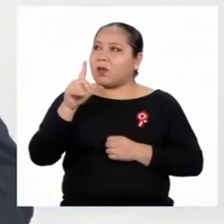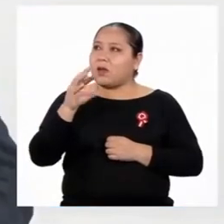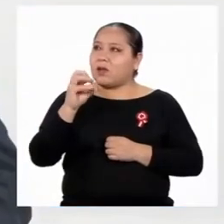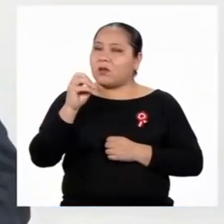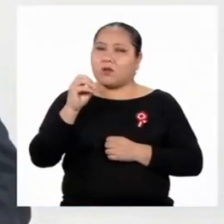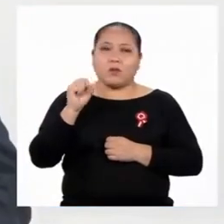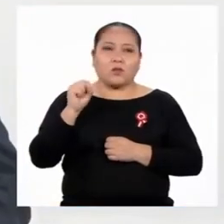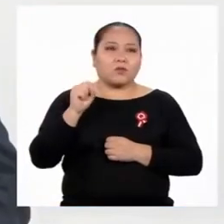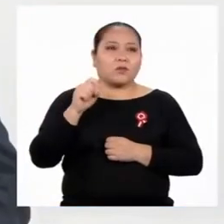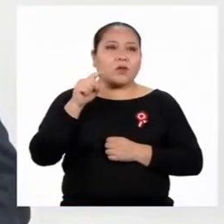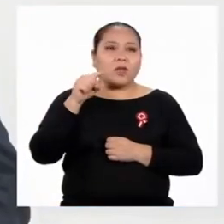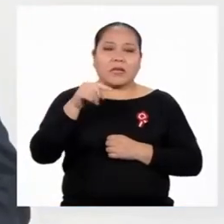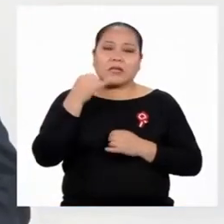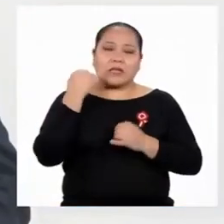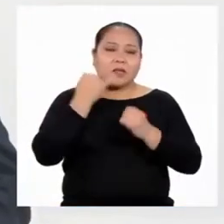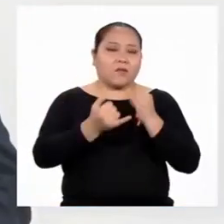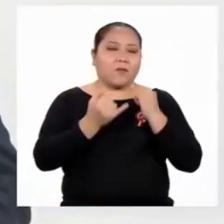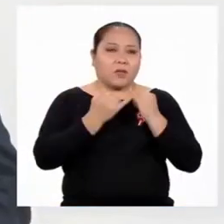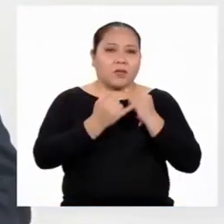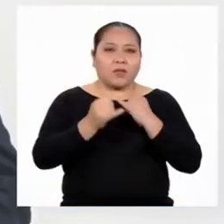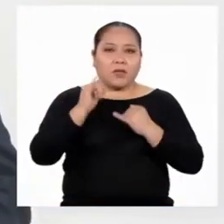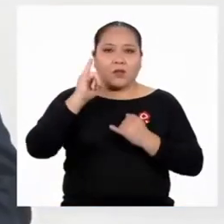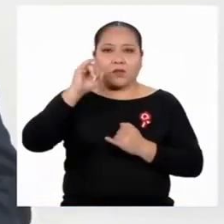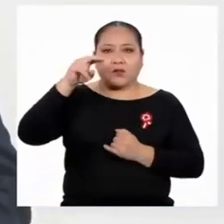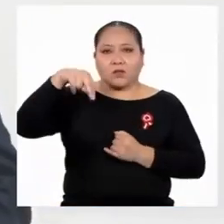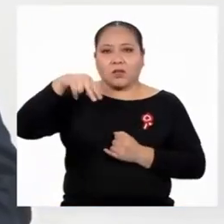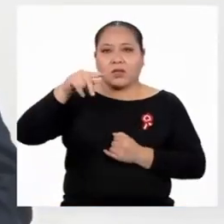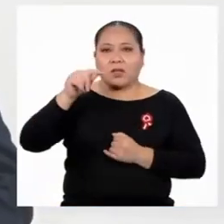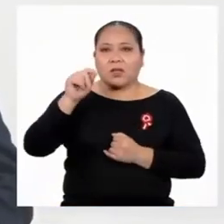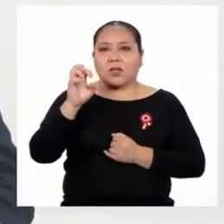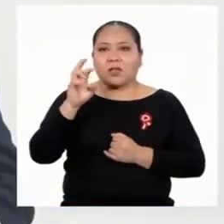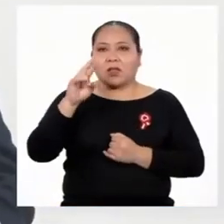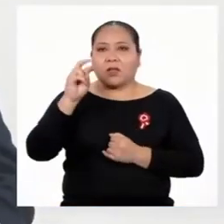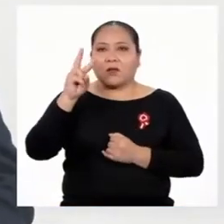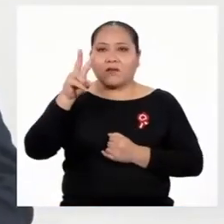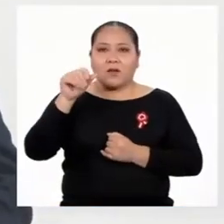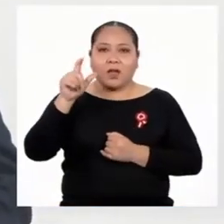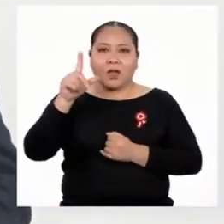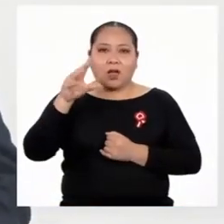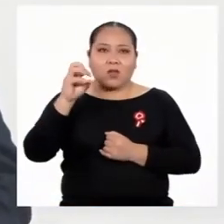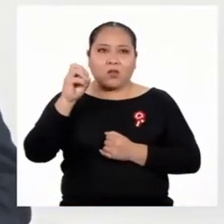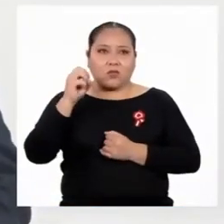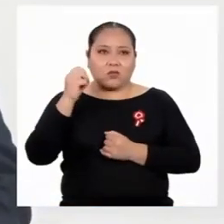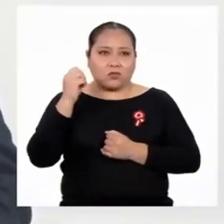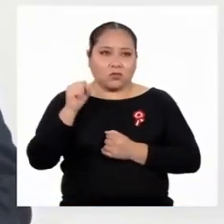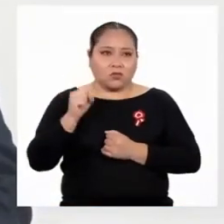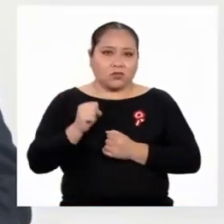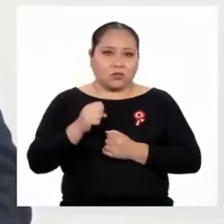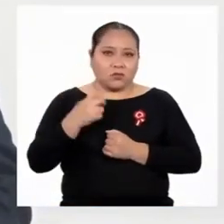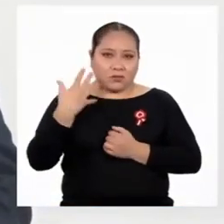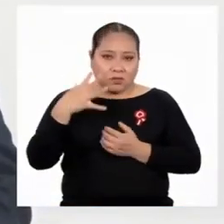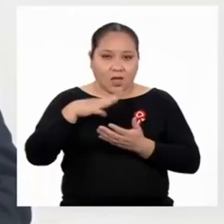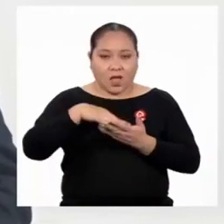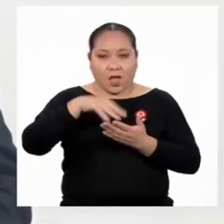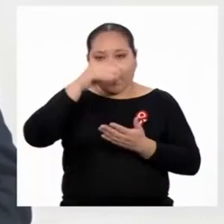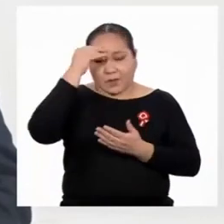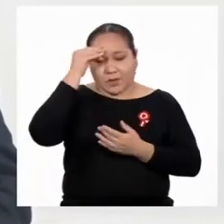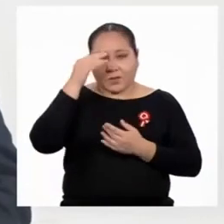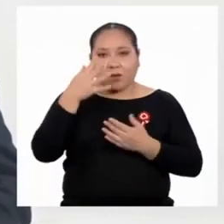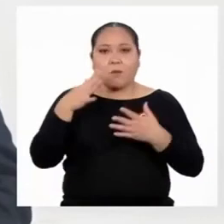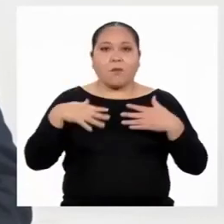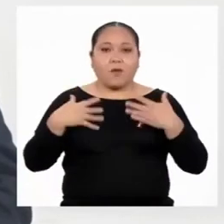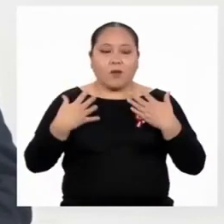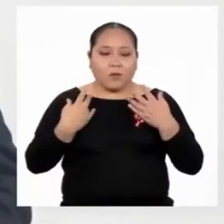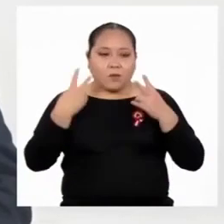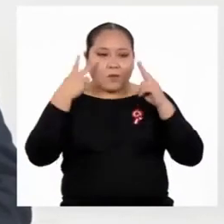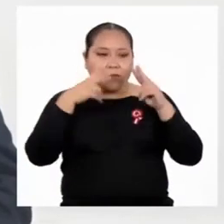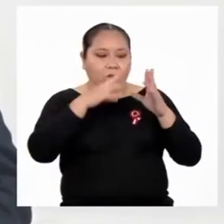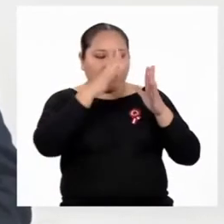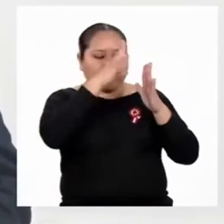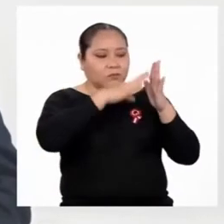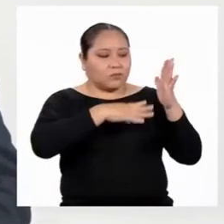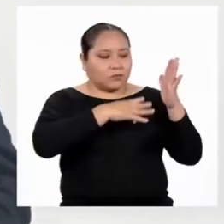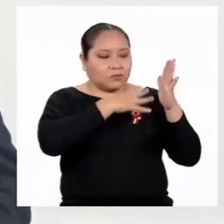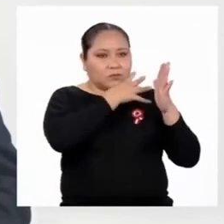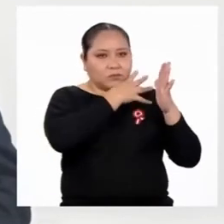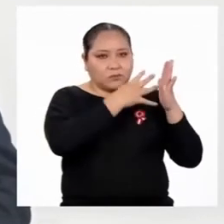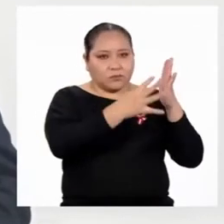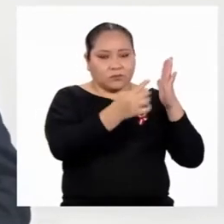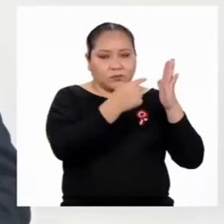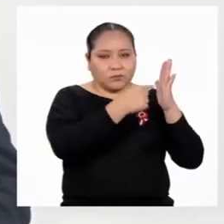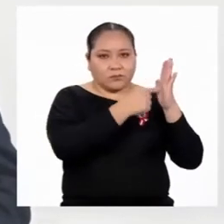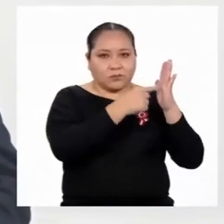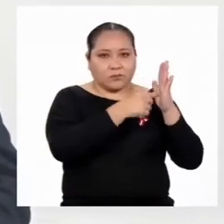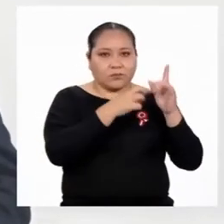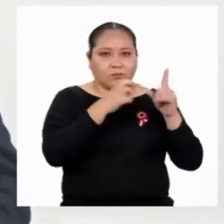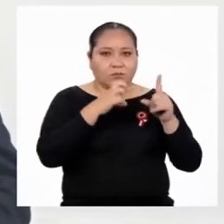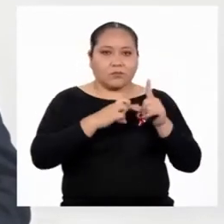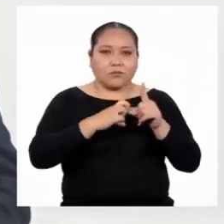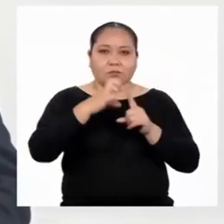Ahí acaban los tipos de intervalos. Entonces, con lo aprendido, ya podemos convertir la tabla de clasificación de